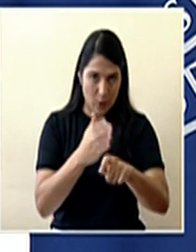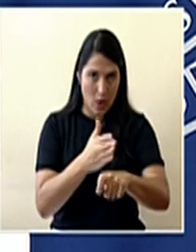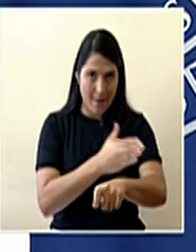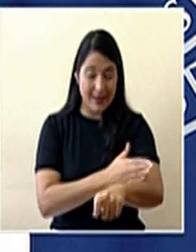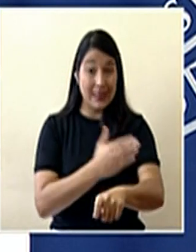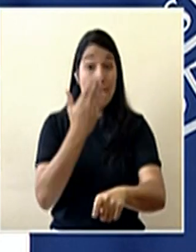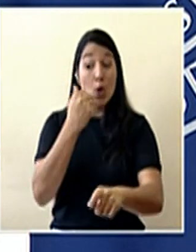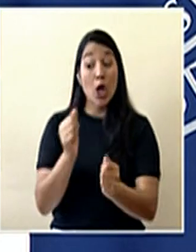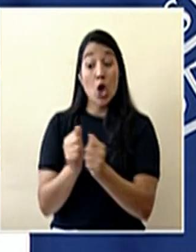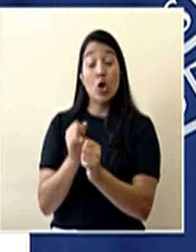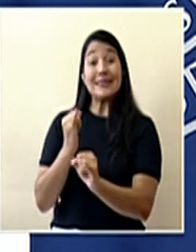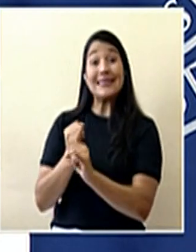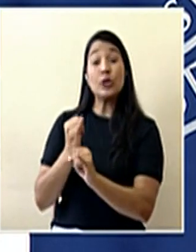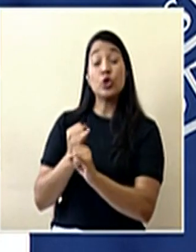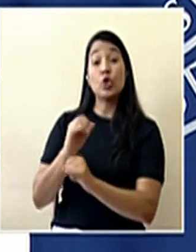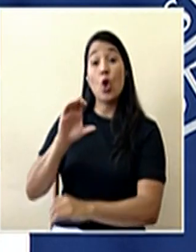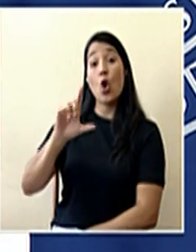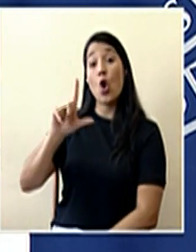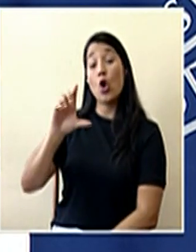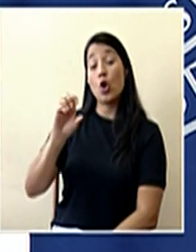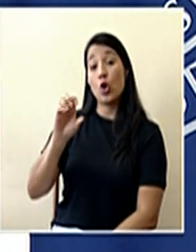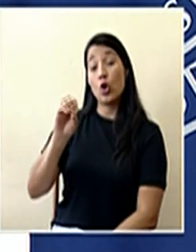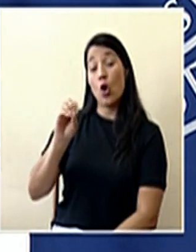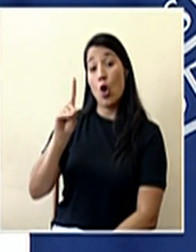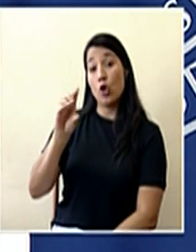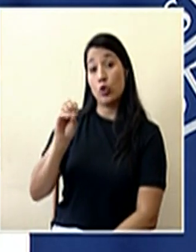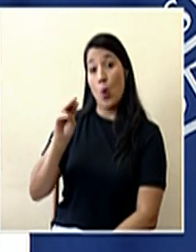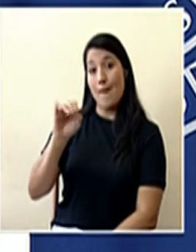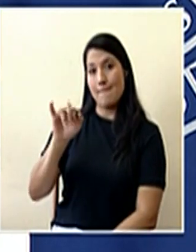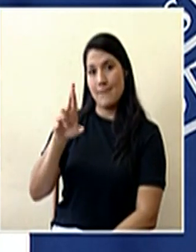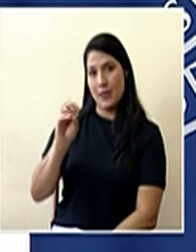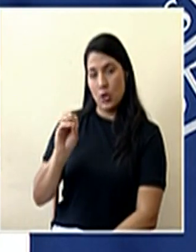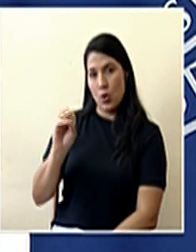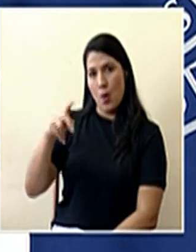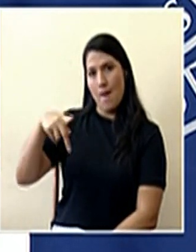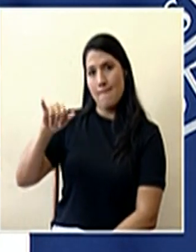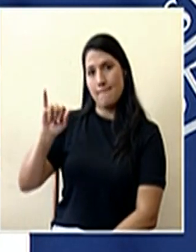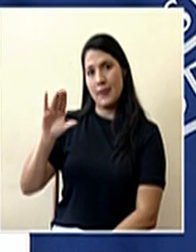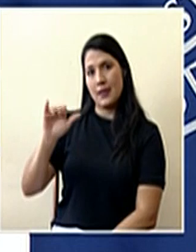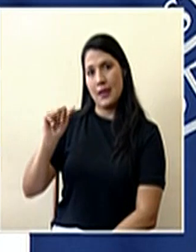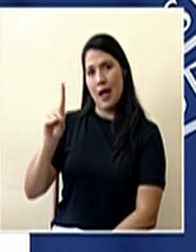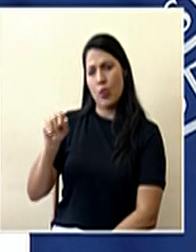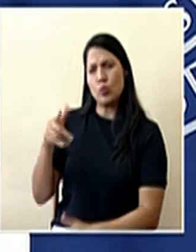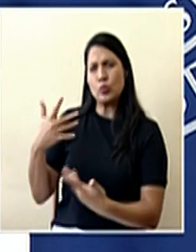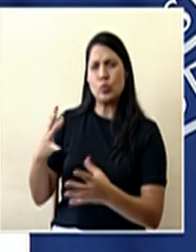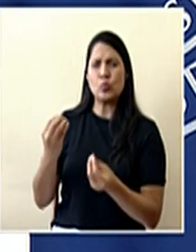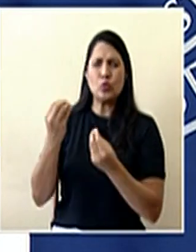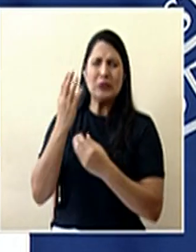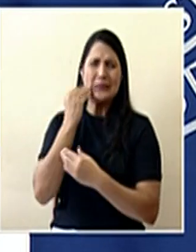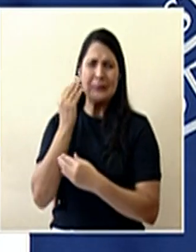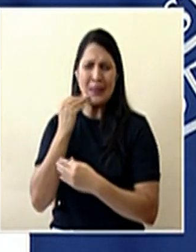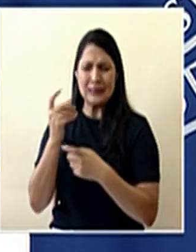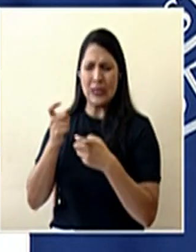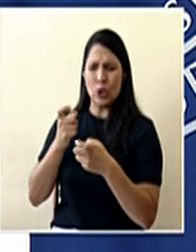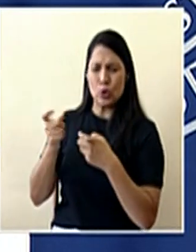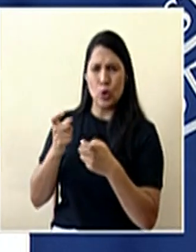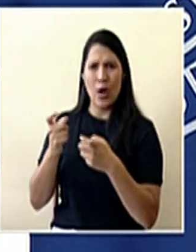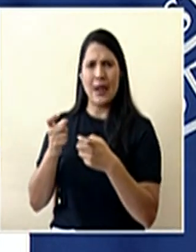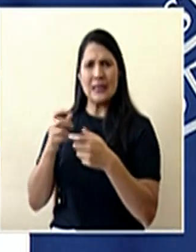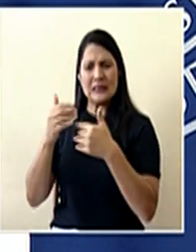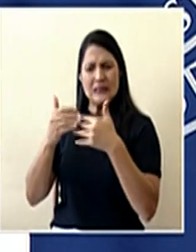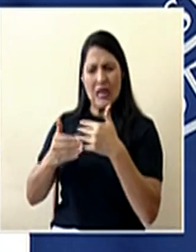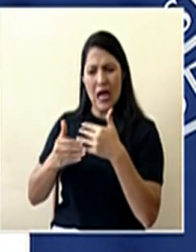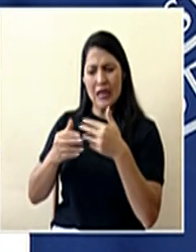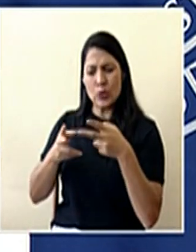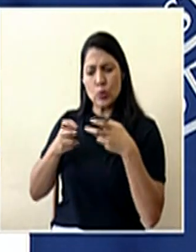el Instituto Clodomiro Picado, que ya lo hemos indicado, es un instituto que tiene muchísima experiencia en el manejo de plasma y anticuerpos en plasma. Estamos